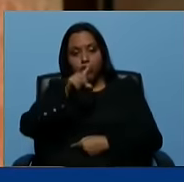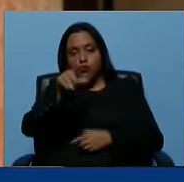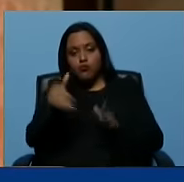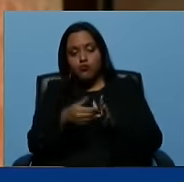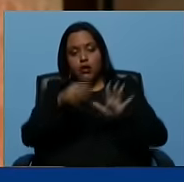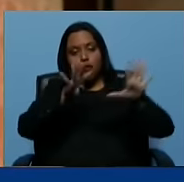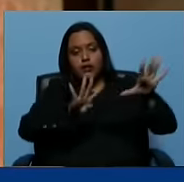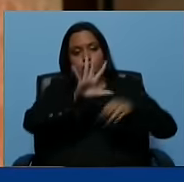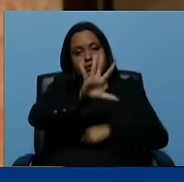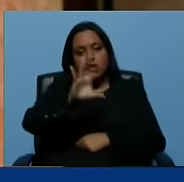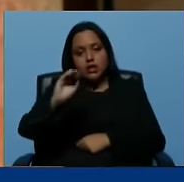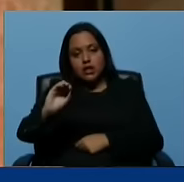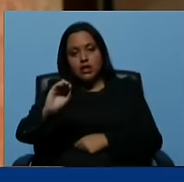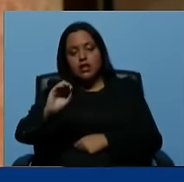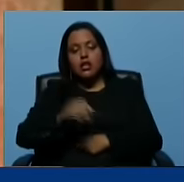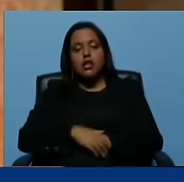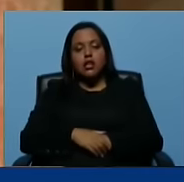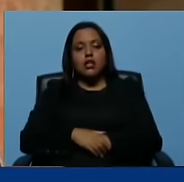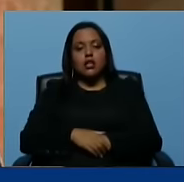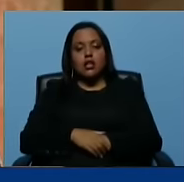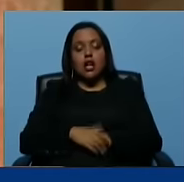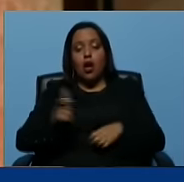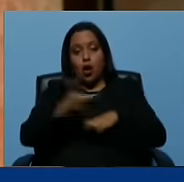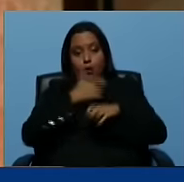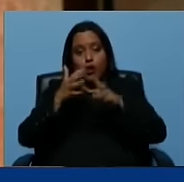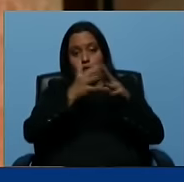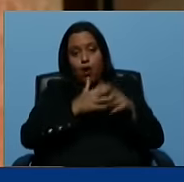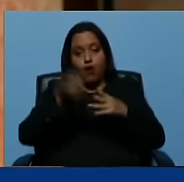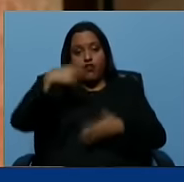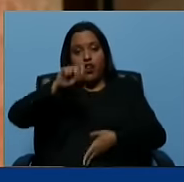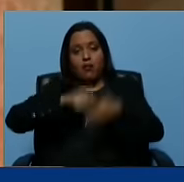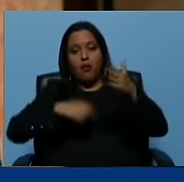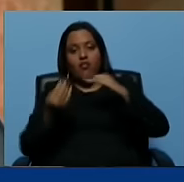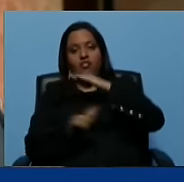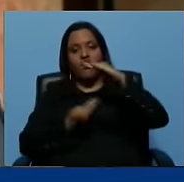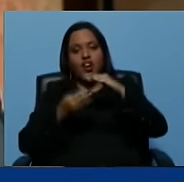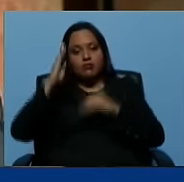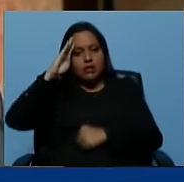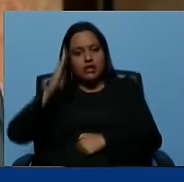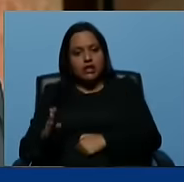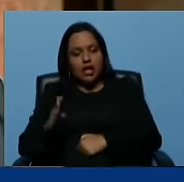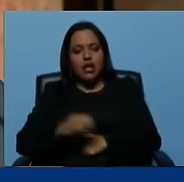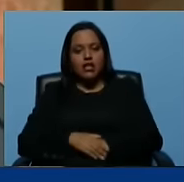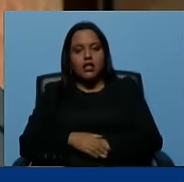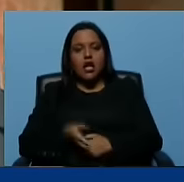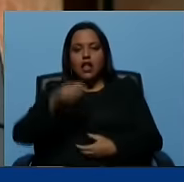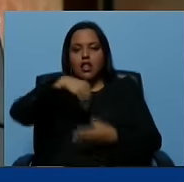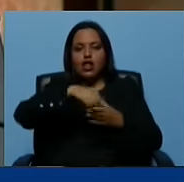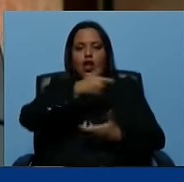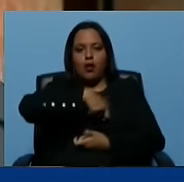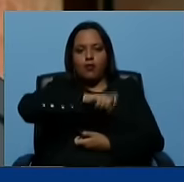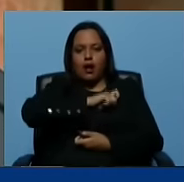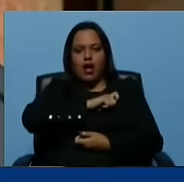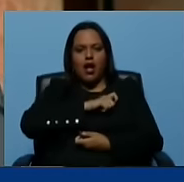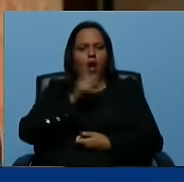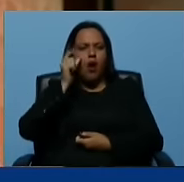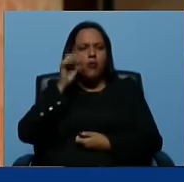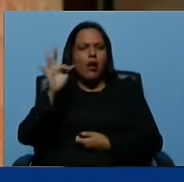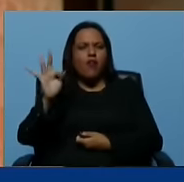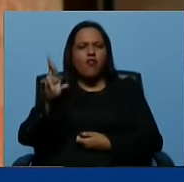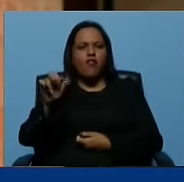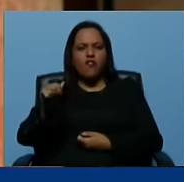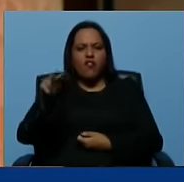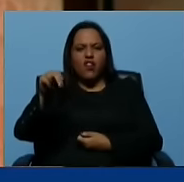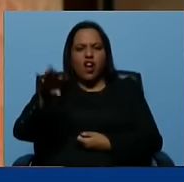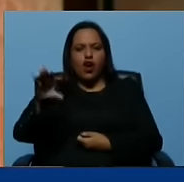gobierno de los Estados Unidos firmó con Francisco Franco la instalación de bases militares en el territorio de España. Franco dijo: "Salvaré